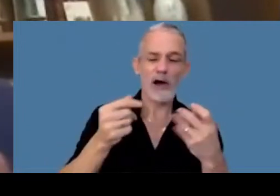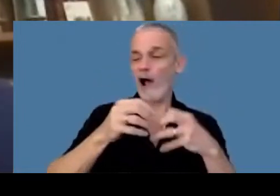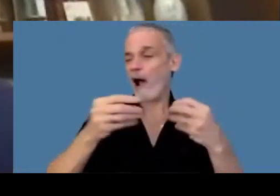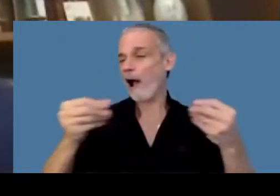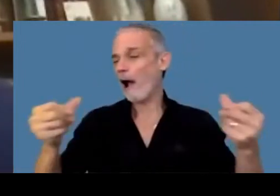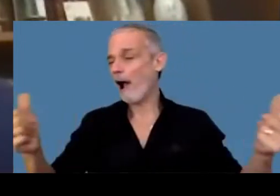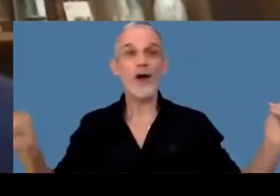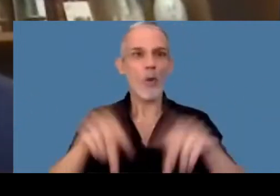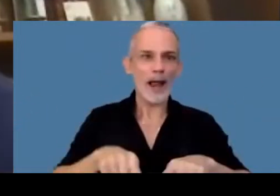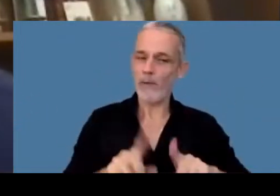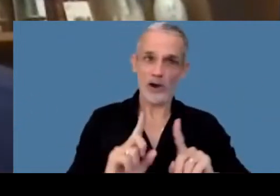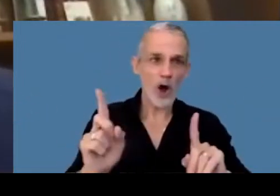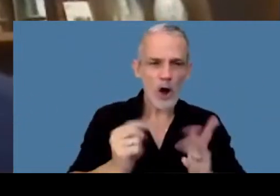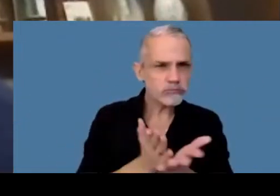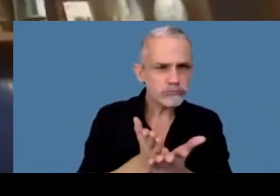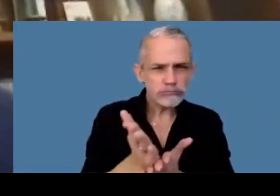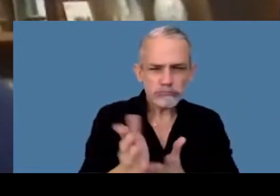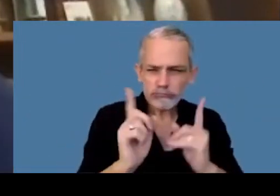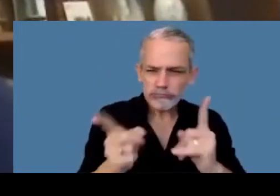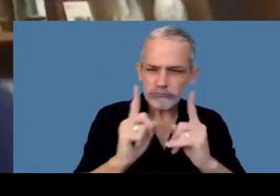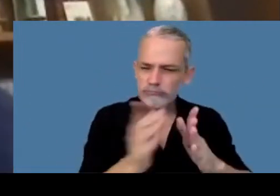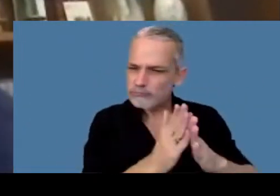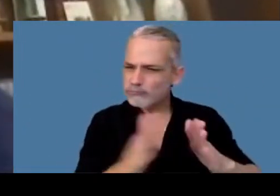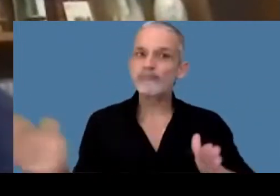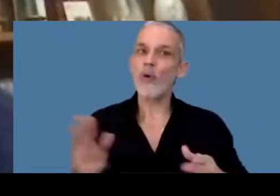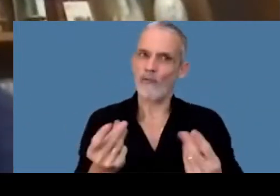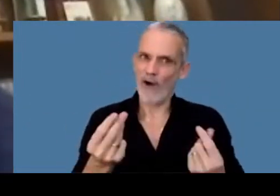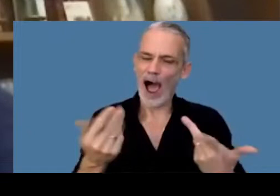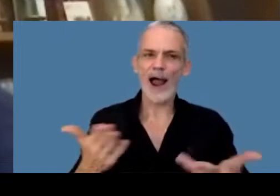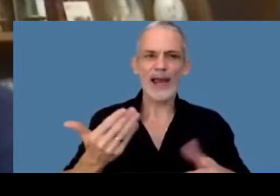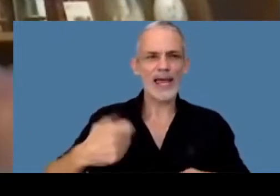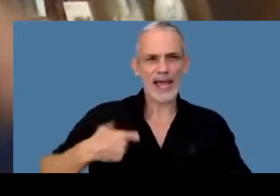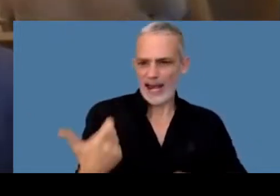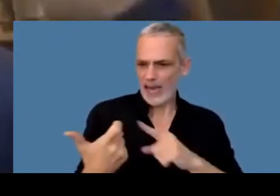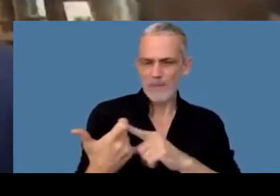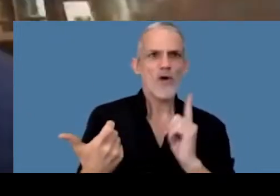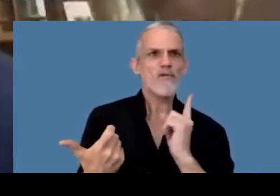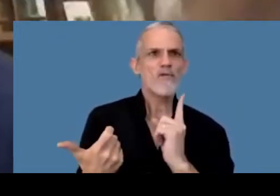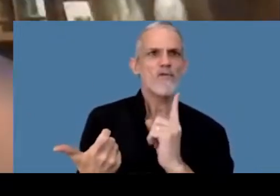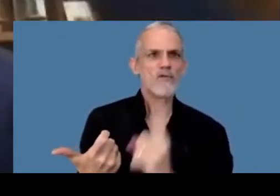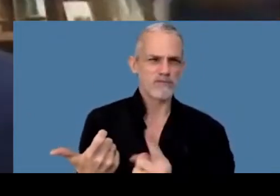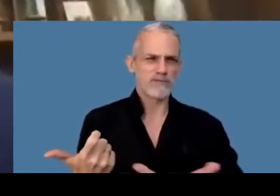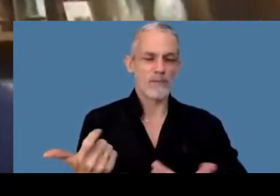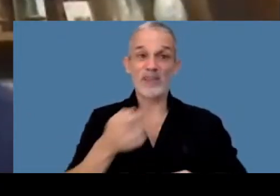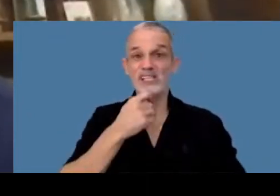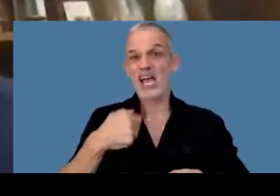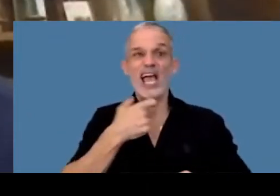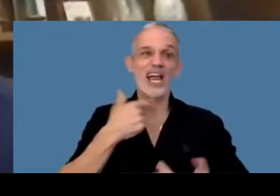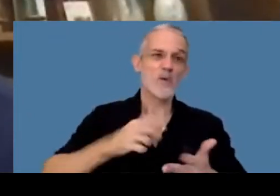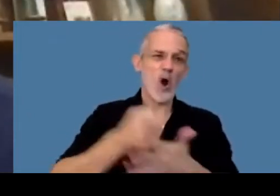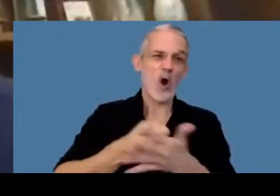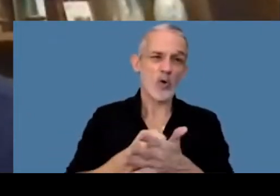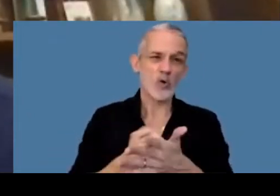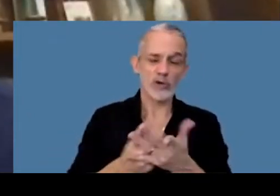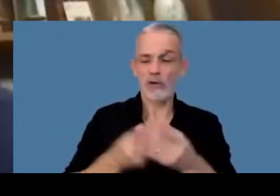la continuidad tiene un valor en sí mismo, ¿o no? Si no, cada vez que queremos hacer algo tenemos que volver a